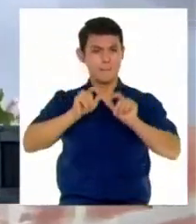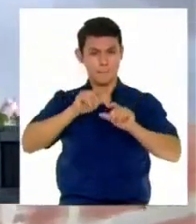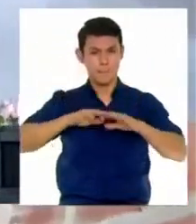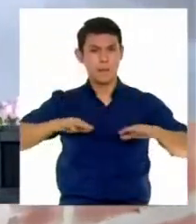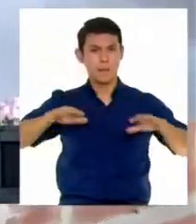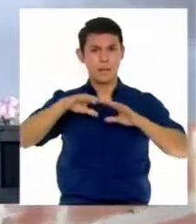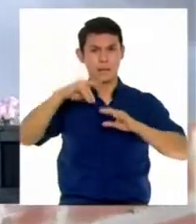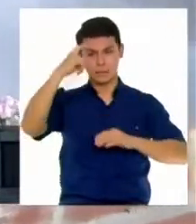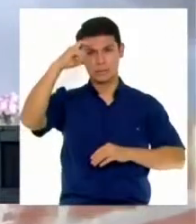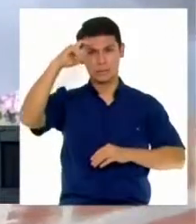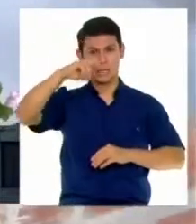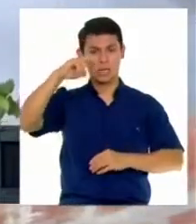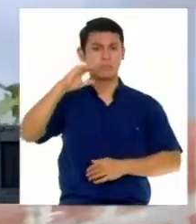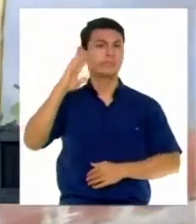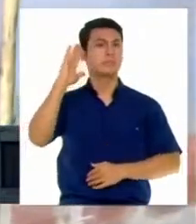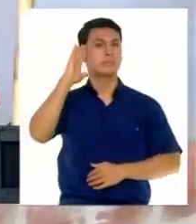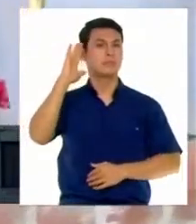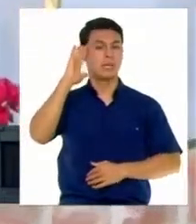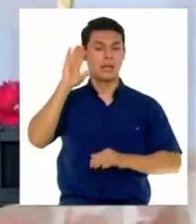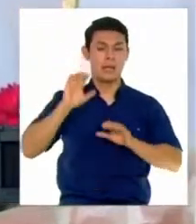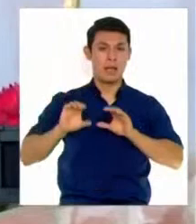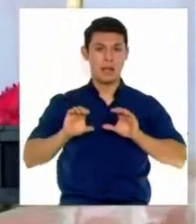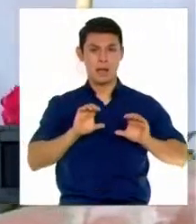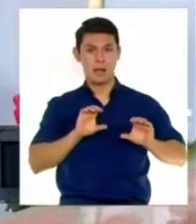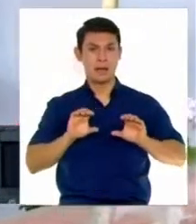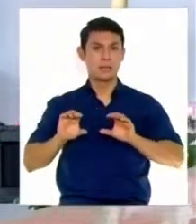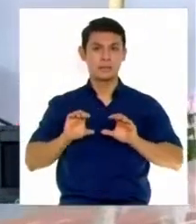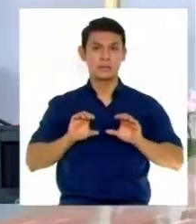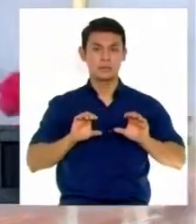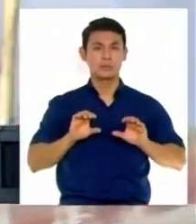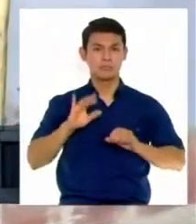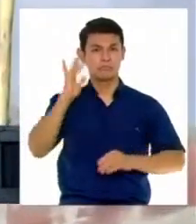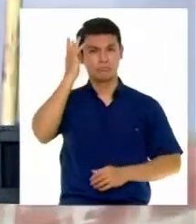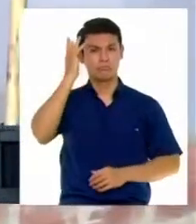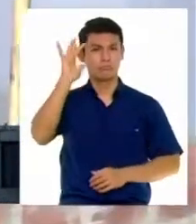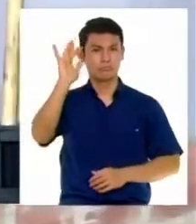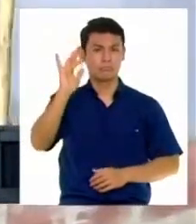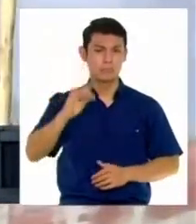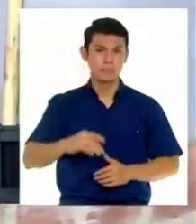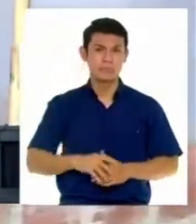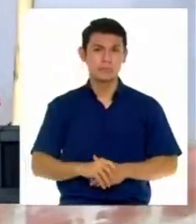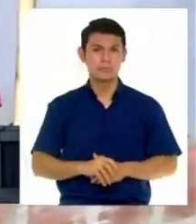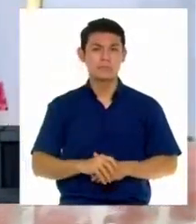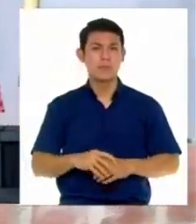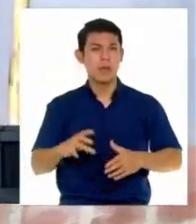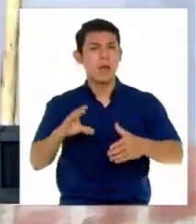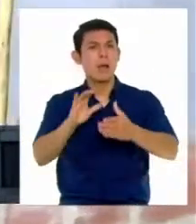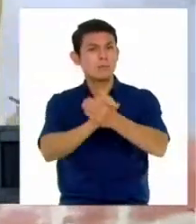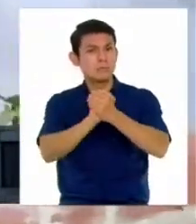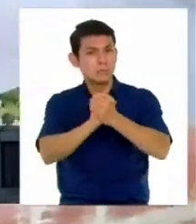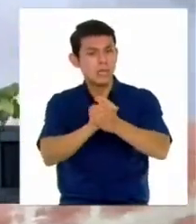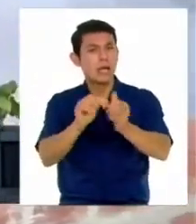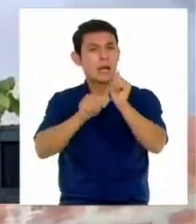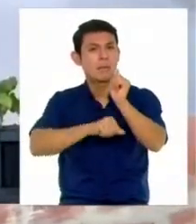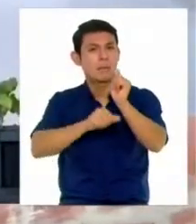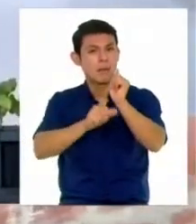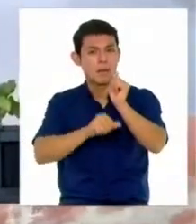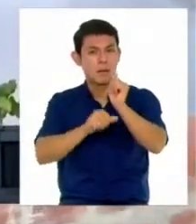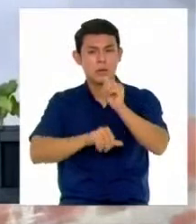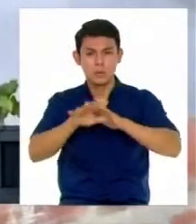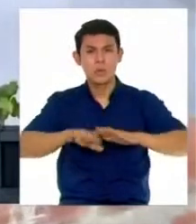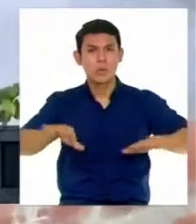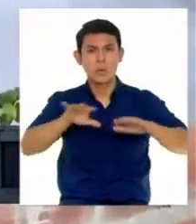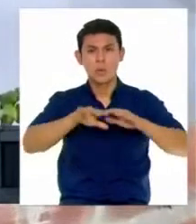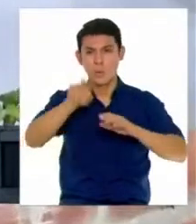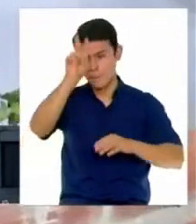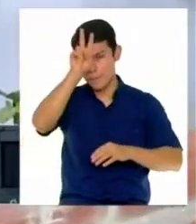el pueblo sabe lo que hace, el pueblo es inteligente. Compañeros, hermanos, queridos compatriotas